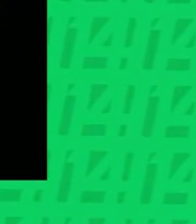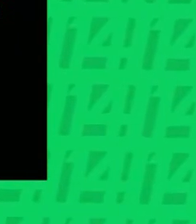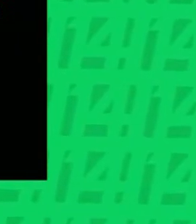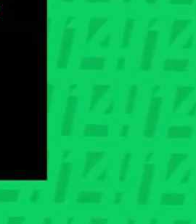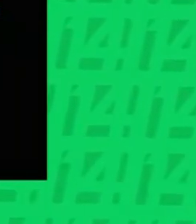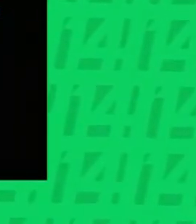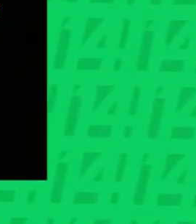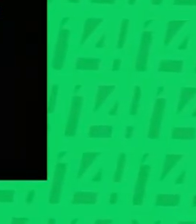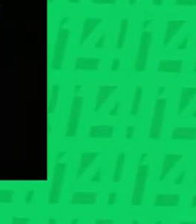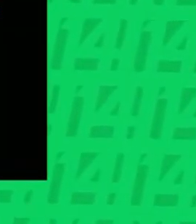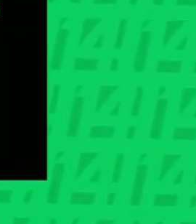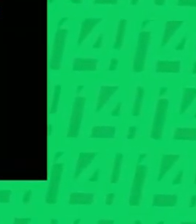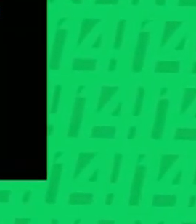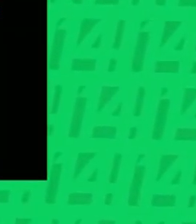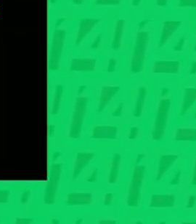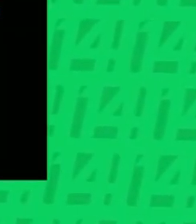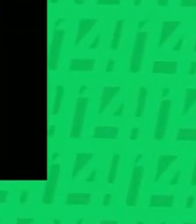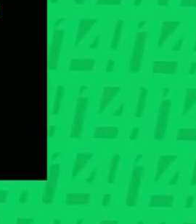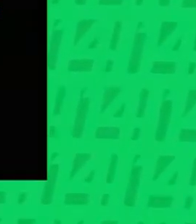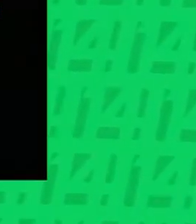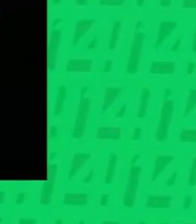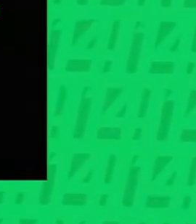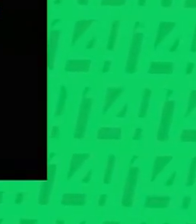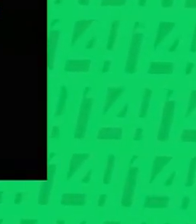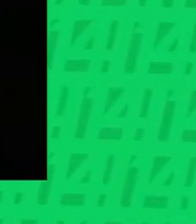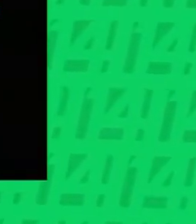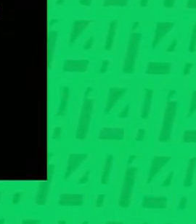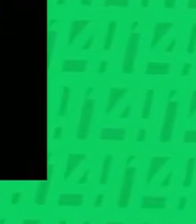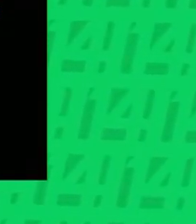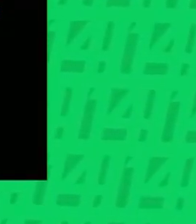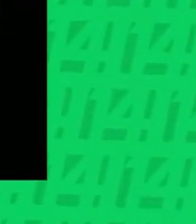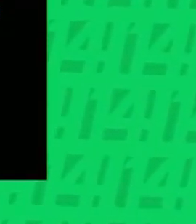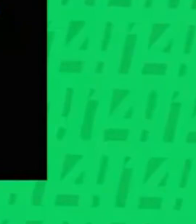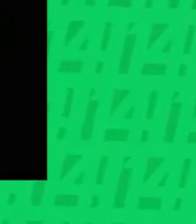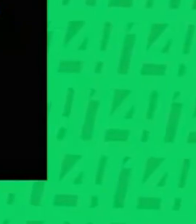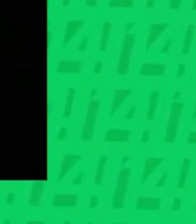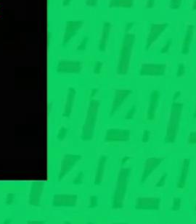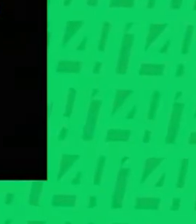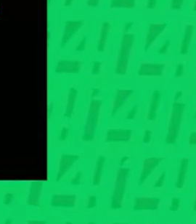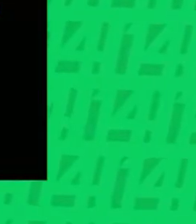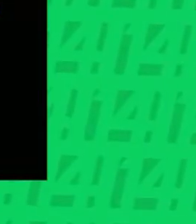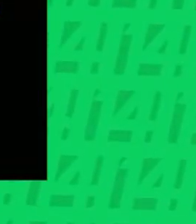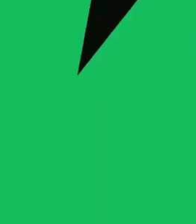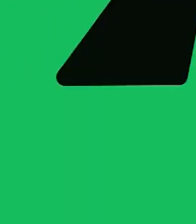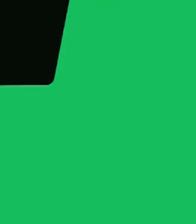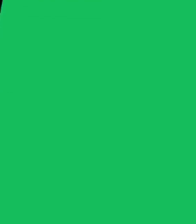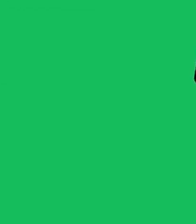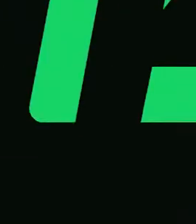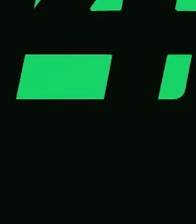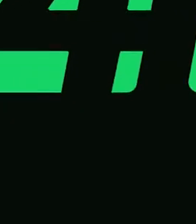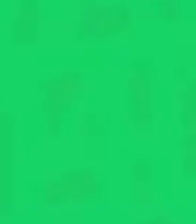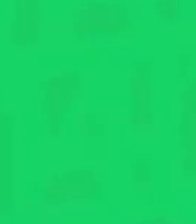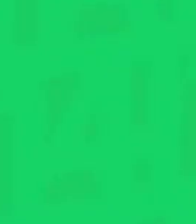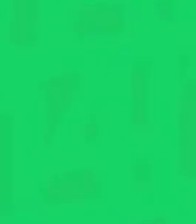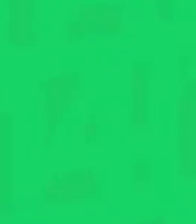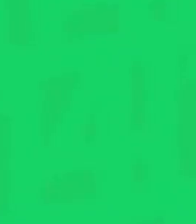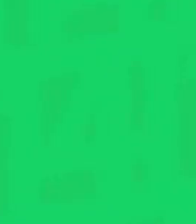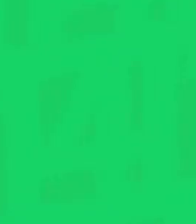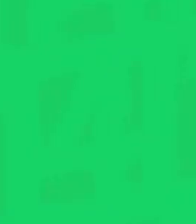a la discrecionalidad. Jueves, al finalizar la conferencia matutina presidencial. Canal